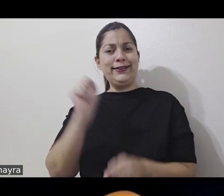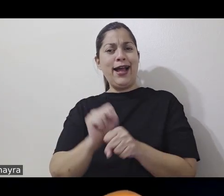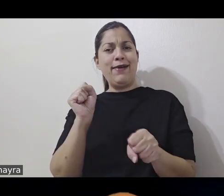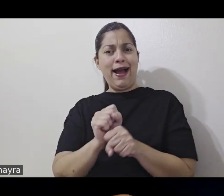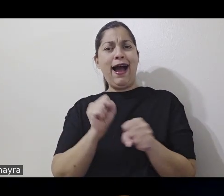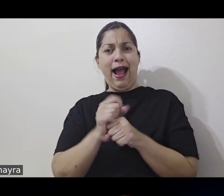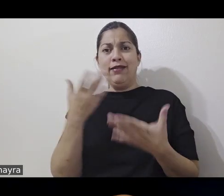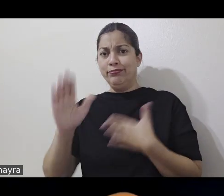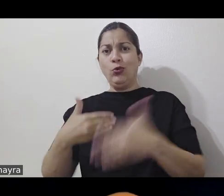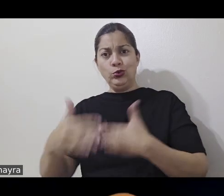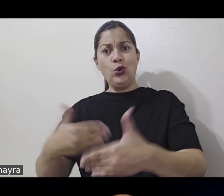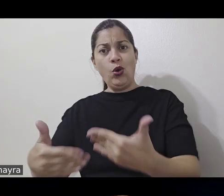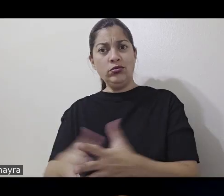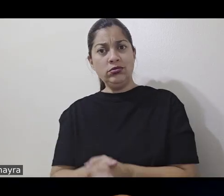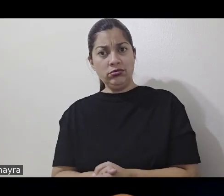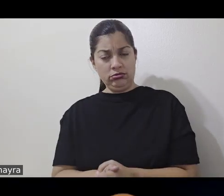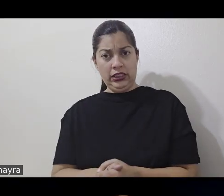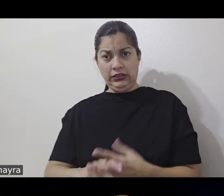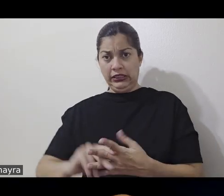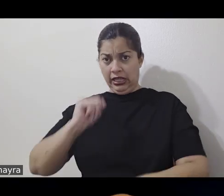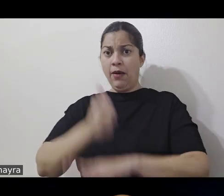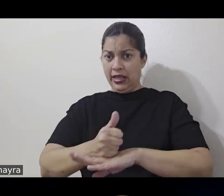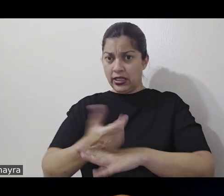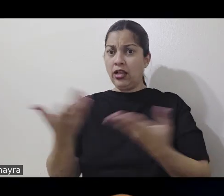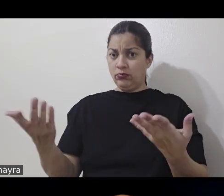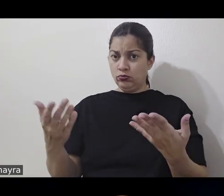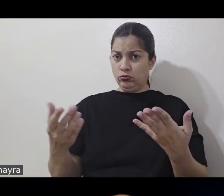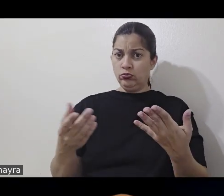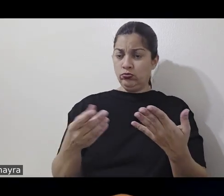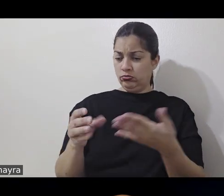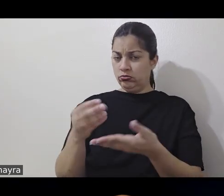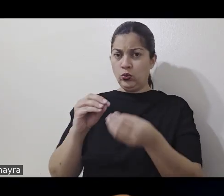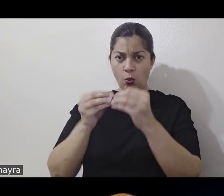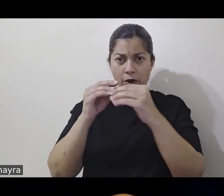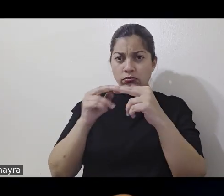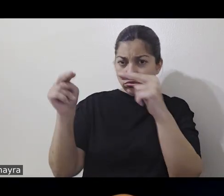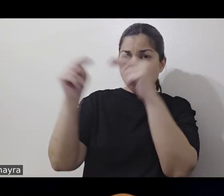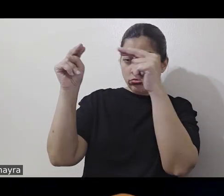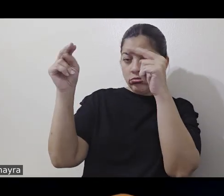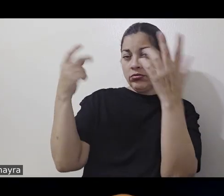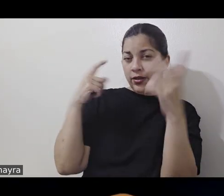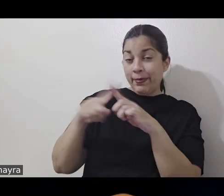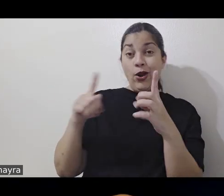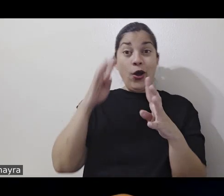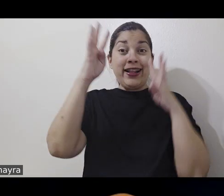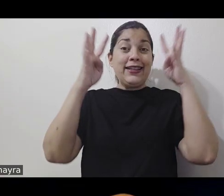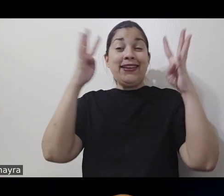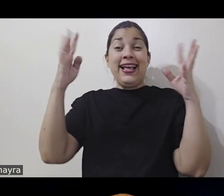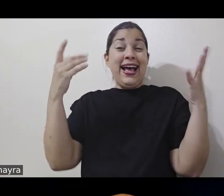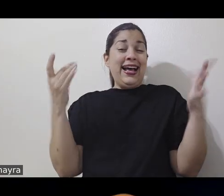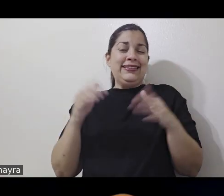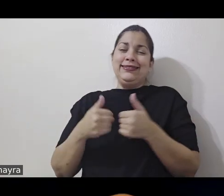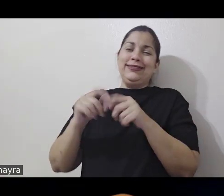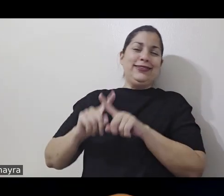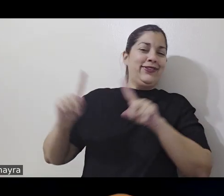ese nivel de producción, ¿no? Y se imponen unos ritmos específicos, pero con creatividad como que, no sé, ¿cuál es tu